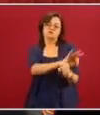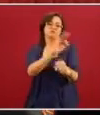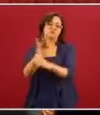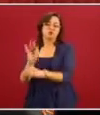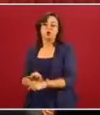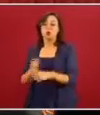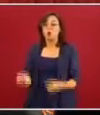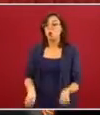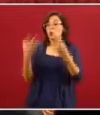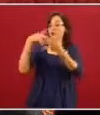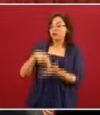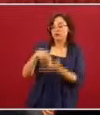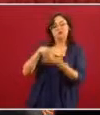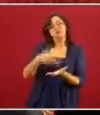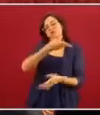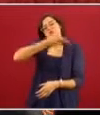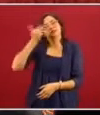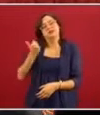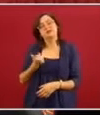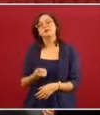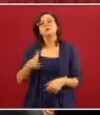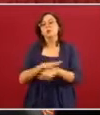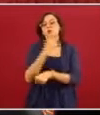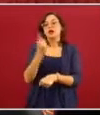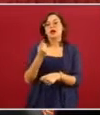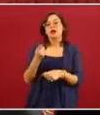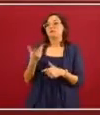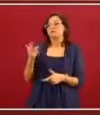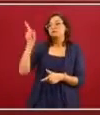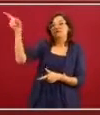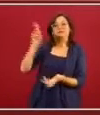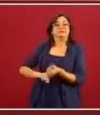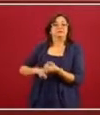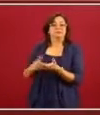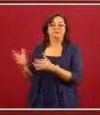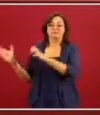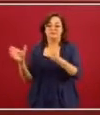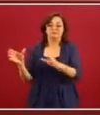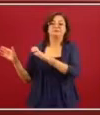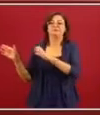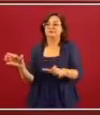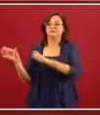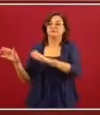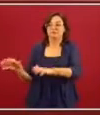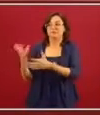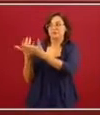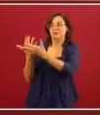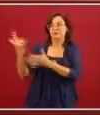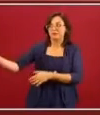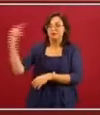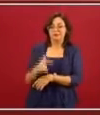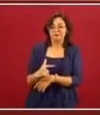toda. ¿Cuántas toneladas son? No se lo puedo decir en este momento porque se está definiendo conforme se carga el avión. Sobre lo que